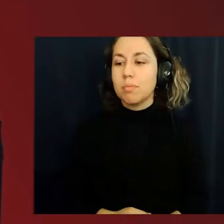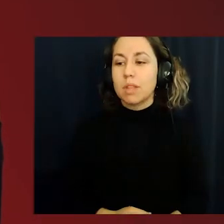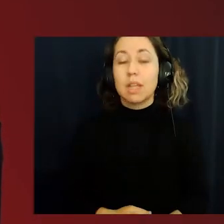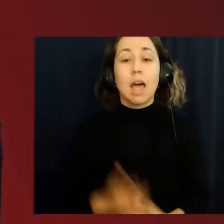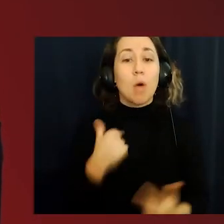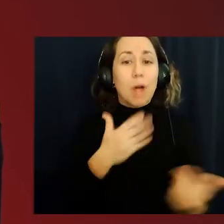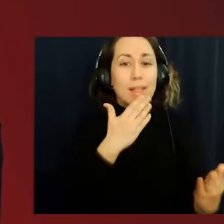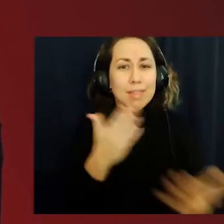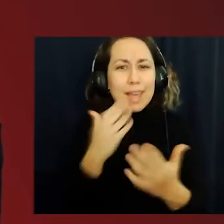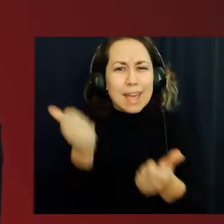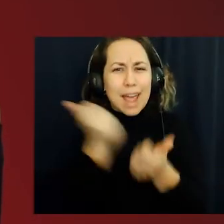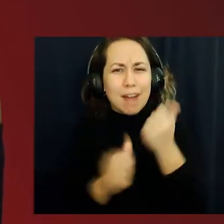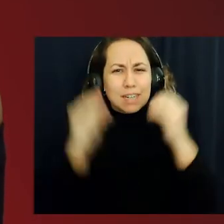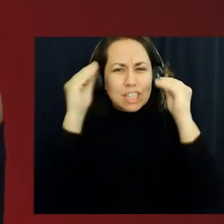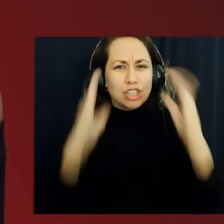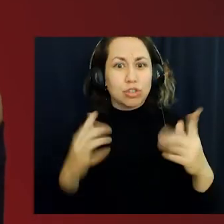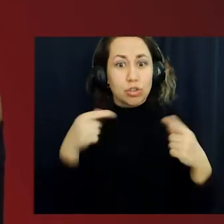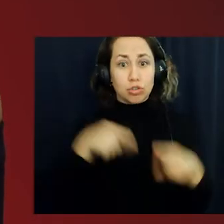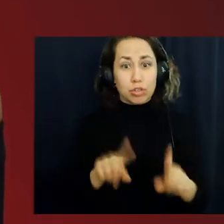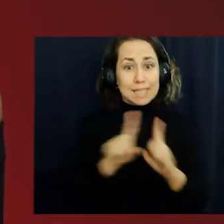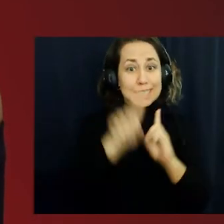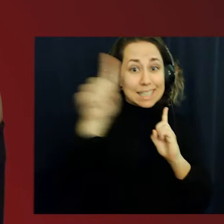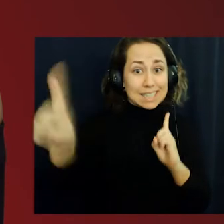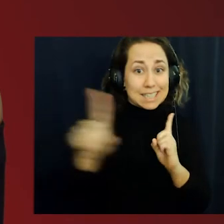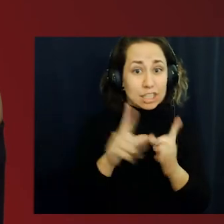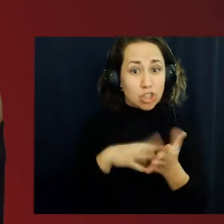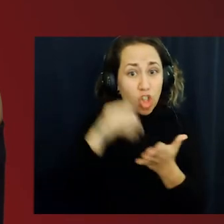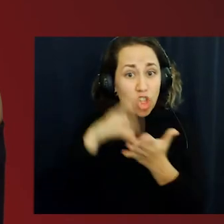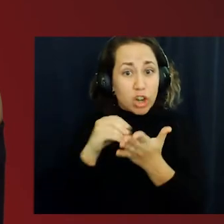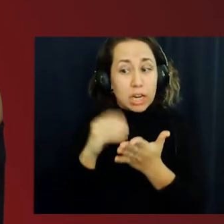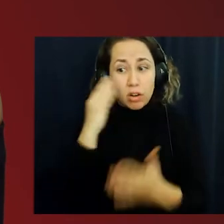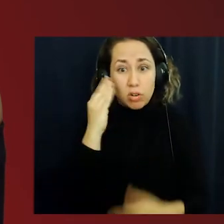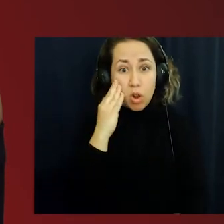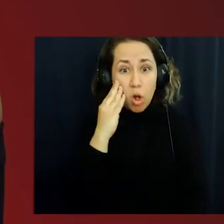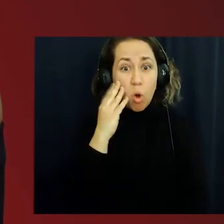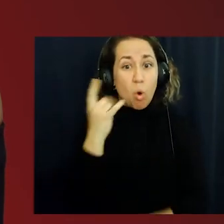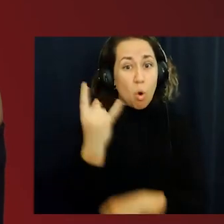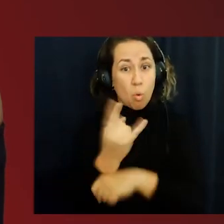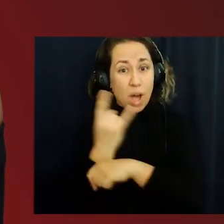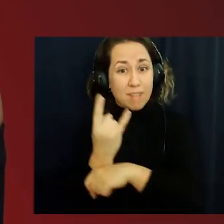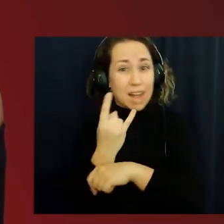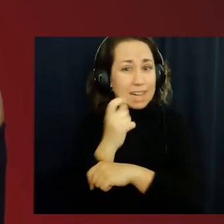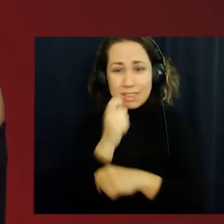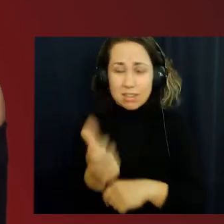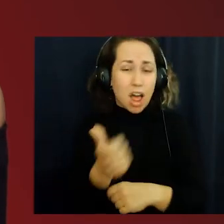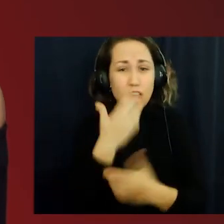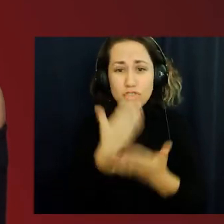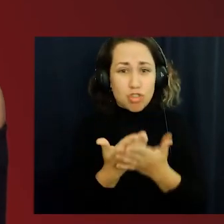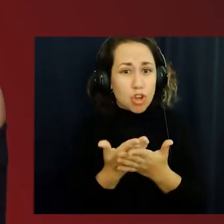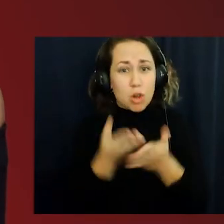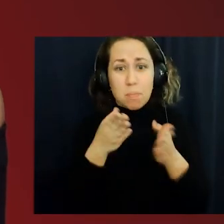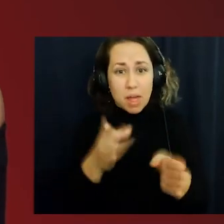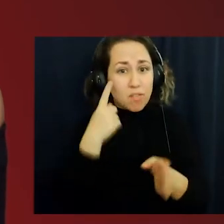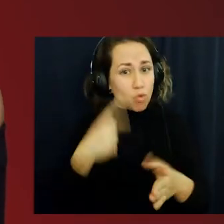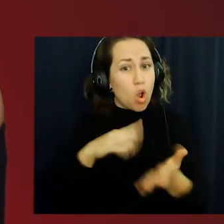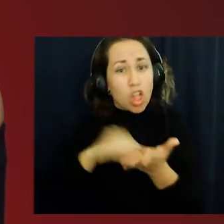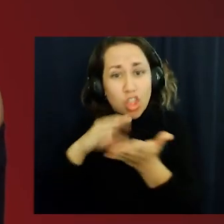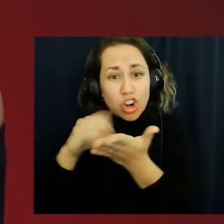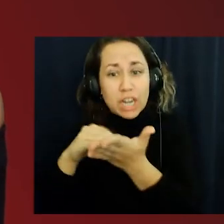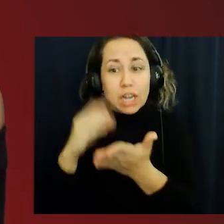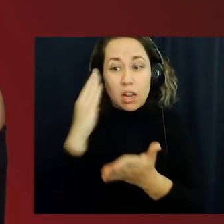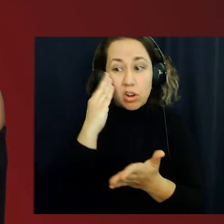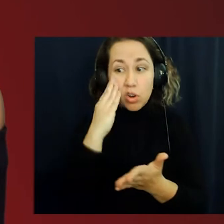a todos los maestros durante el aprendizaje a distancia. Sé que el Wi-Fi no es un método confiable para aprender y no hemos